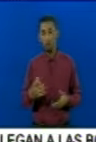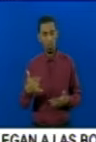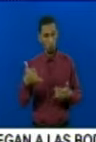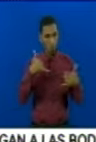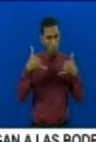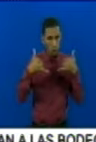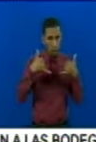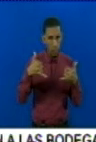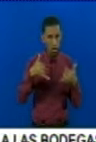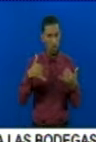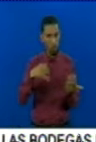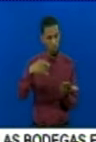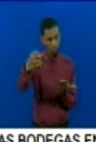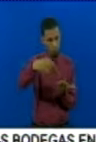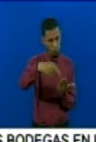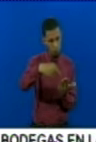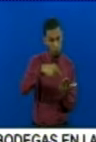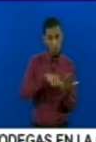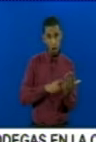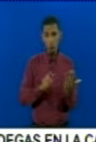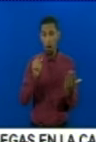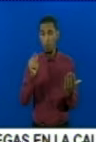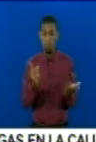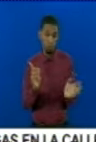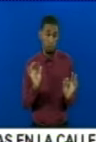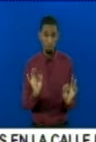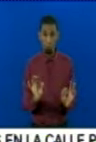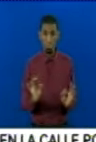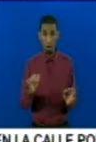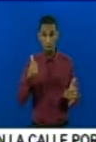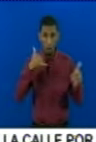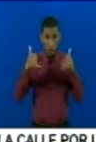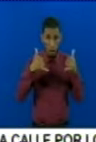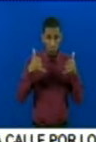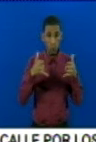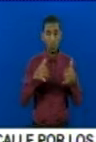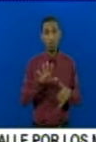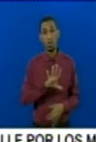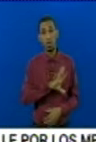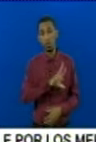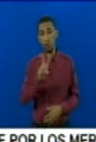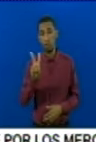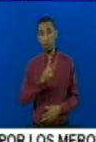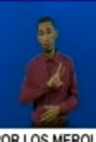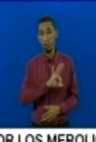nuestros, están, son públicos. En el caso nuestro,